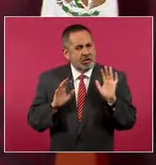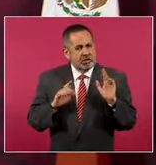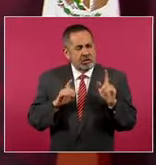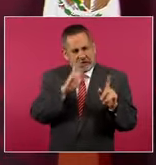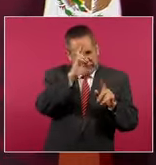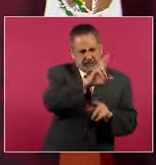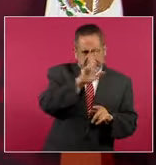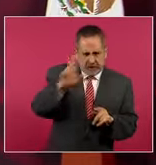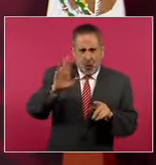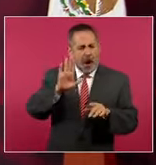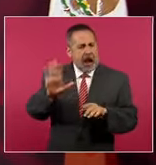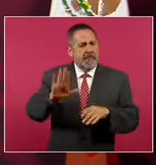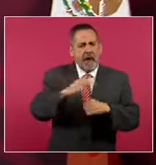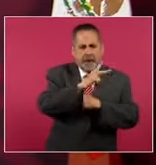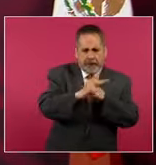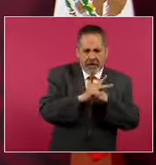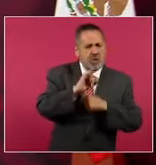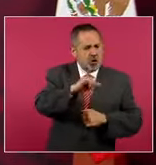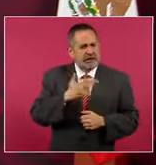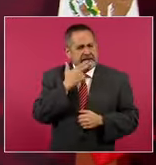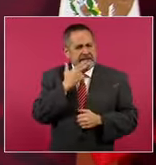soberanías, pero funciona